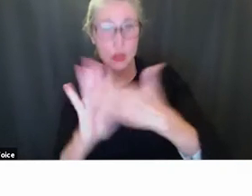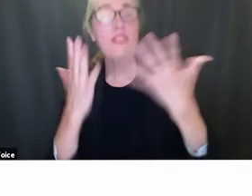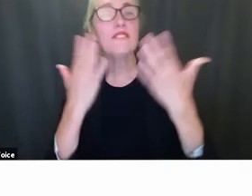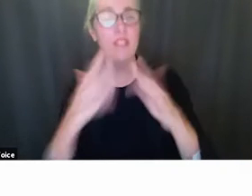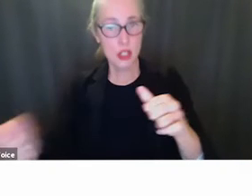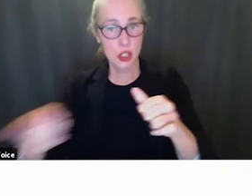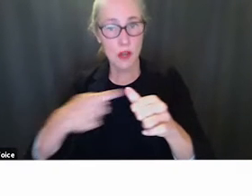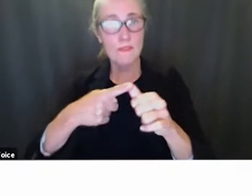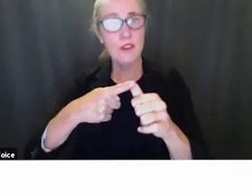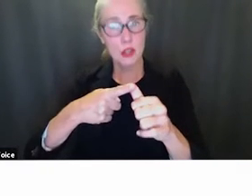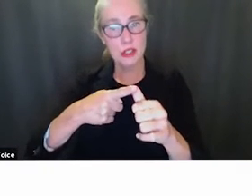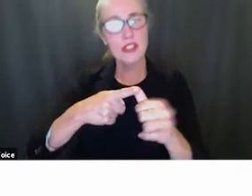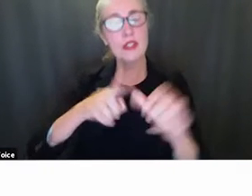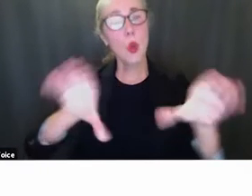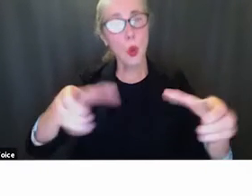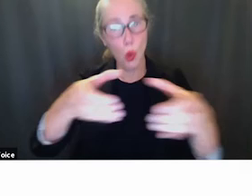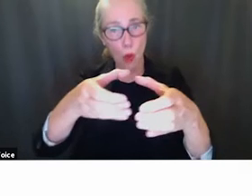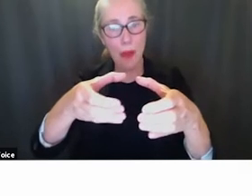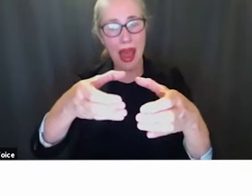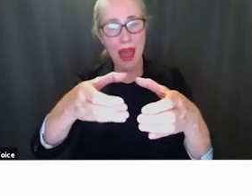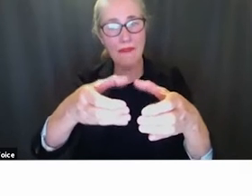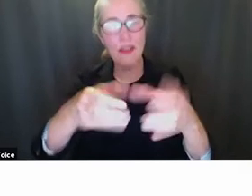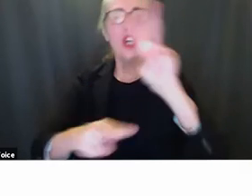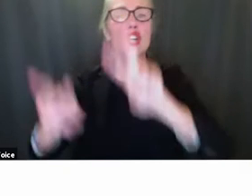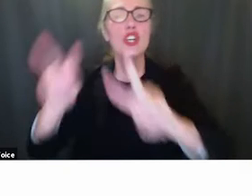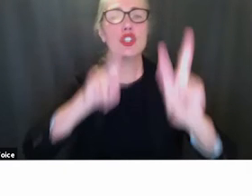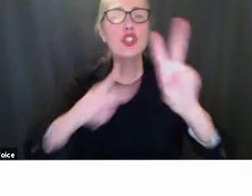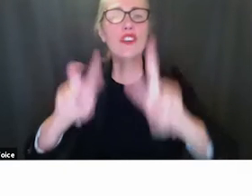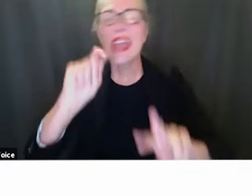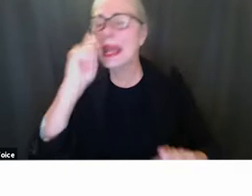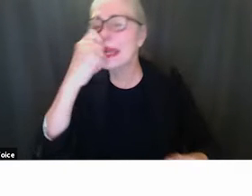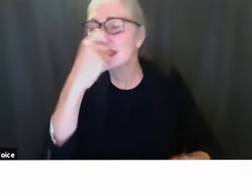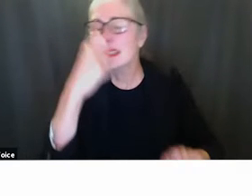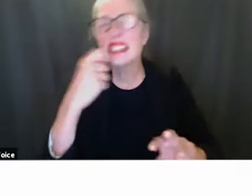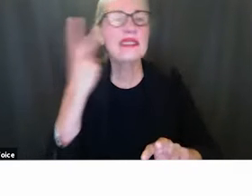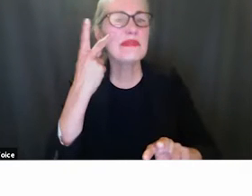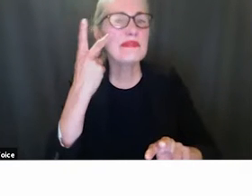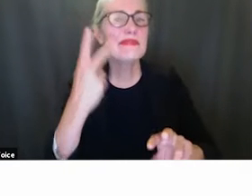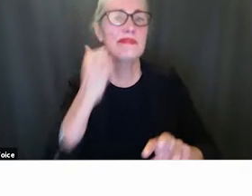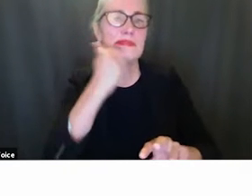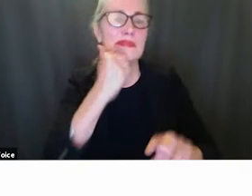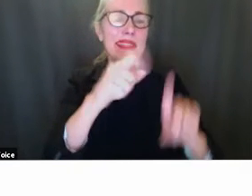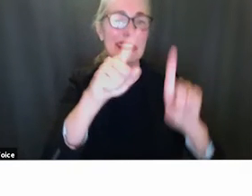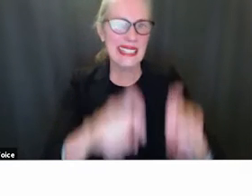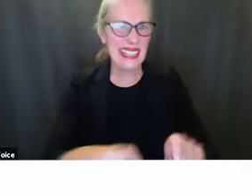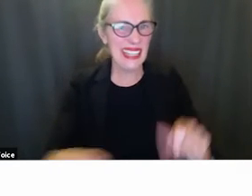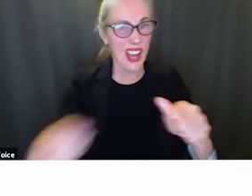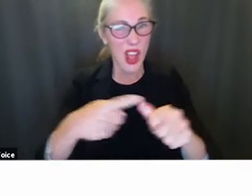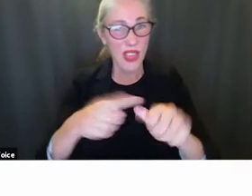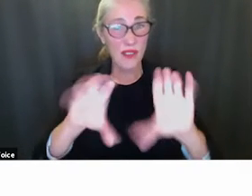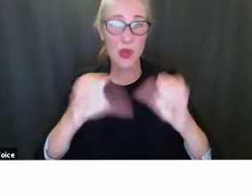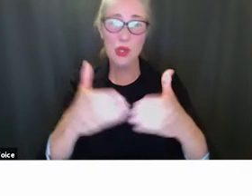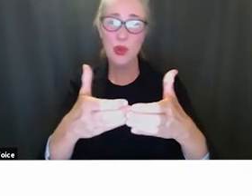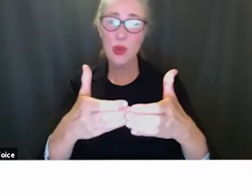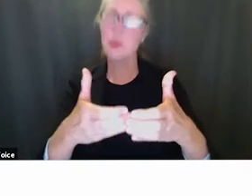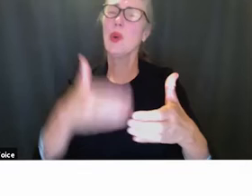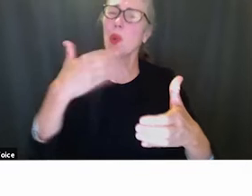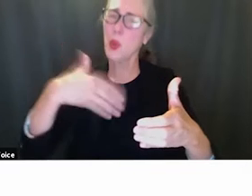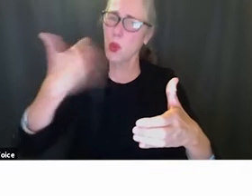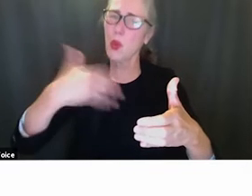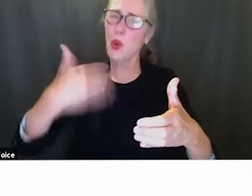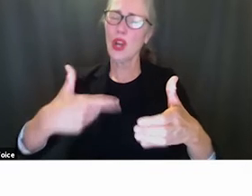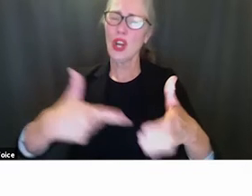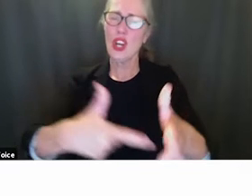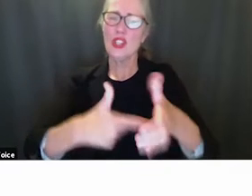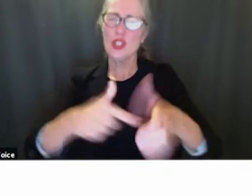primera ronda de pruebas de monitoreo. La primera ronda tomó más tiempo de lo previsto, porque a